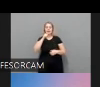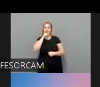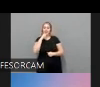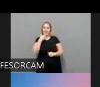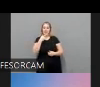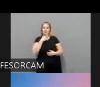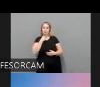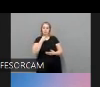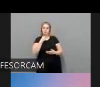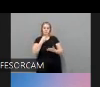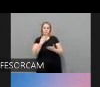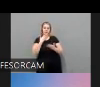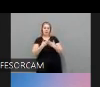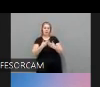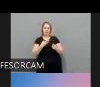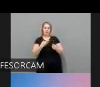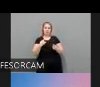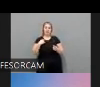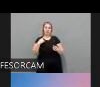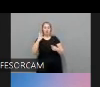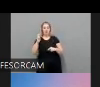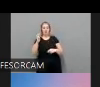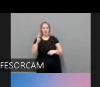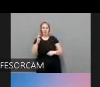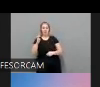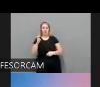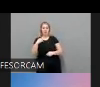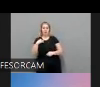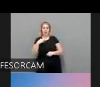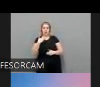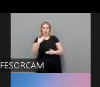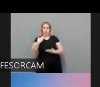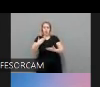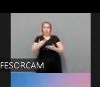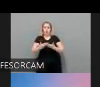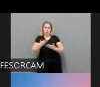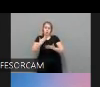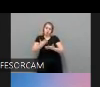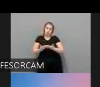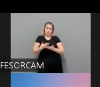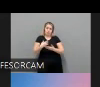Y la pequeña que todavía tiene lengua de trapo dice, la sopa estaba muy rica.